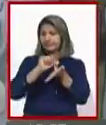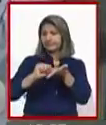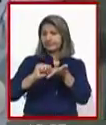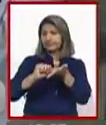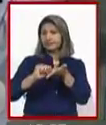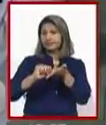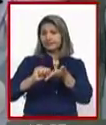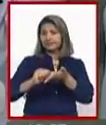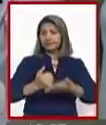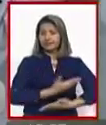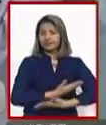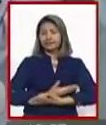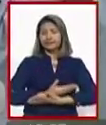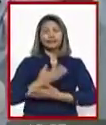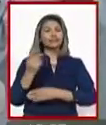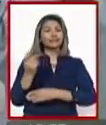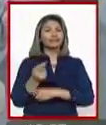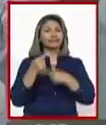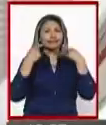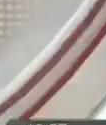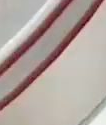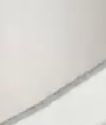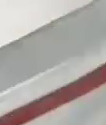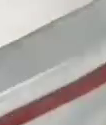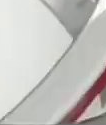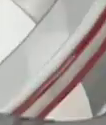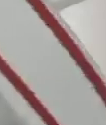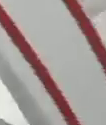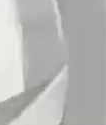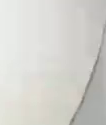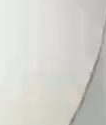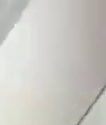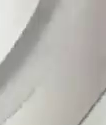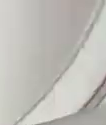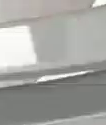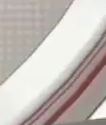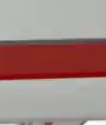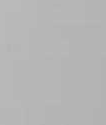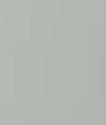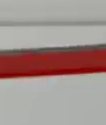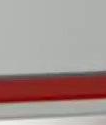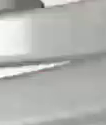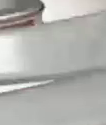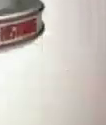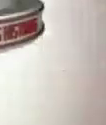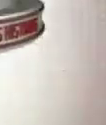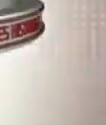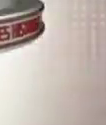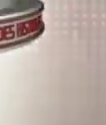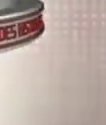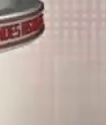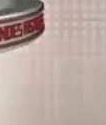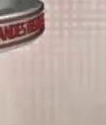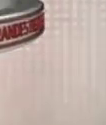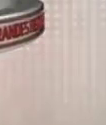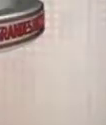esta pequeña con éxito. En instantes, en Al Día.